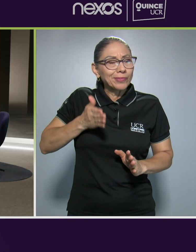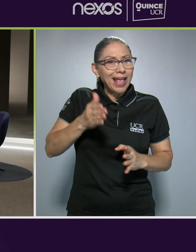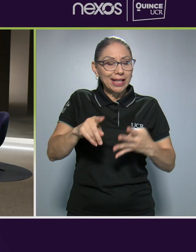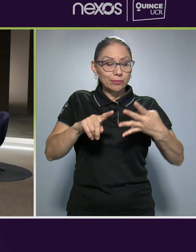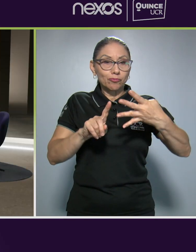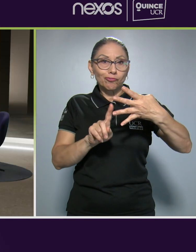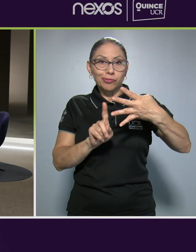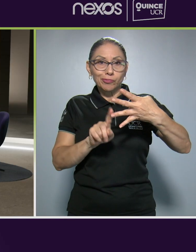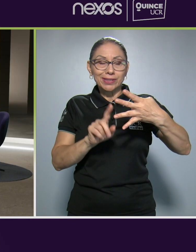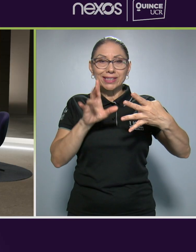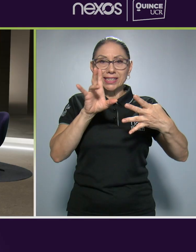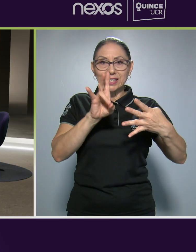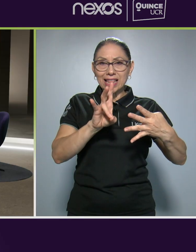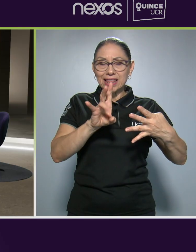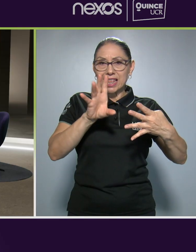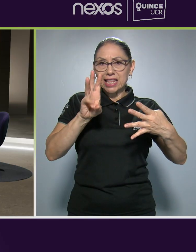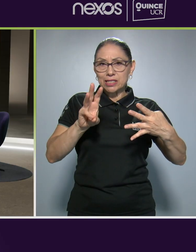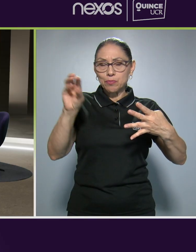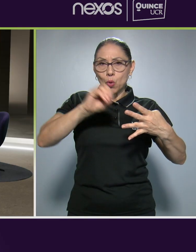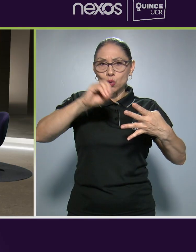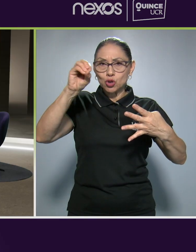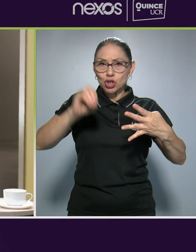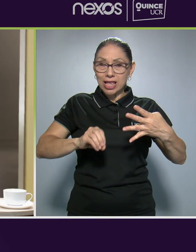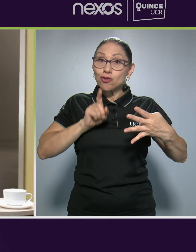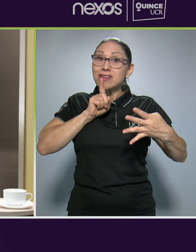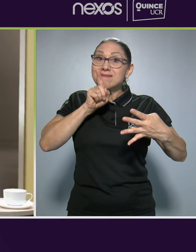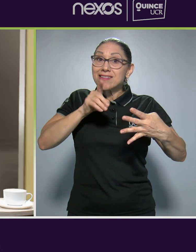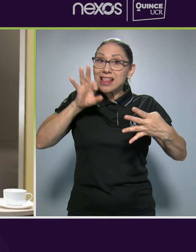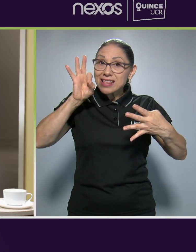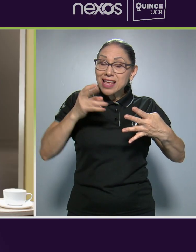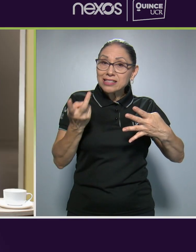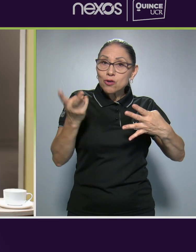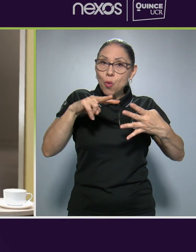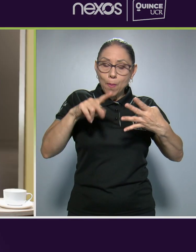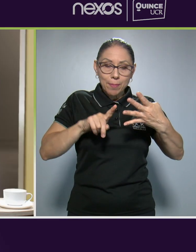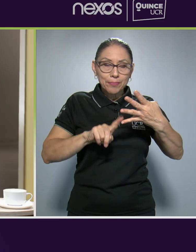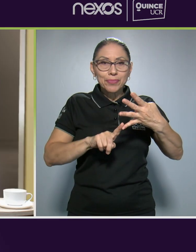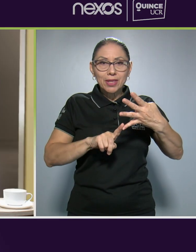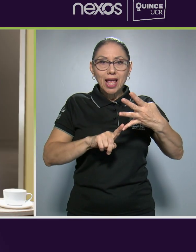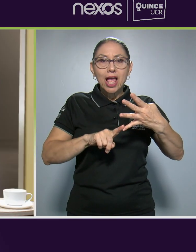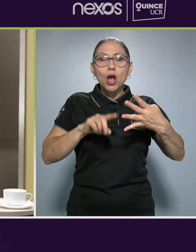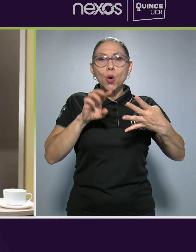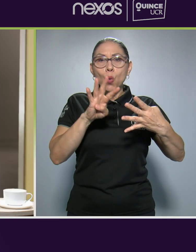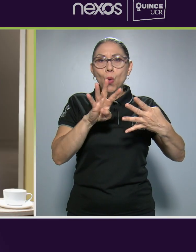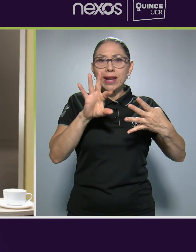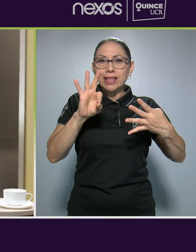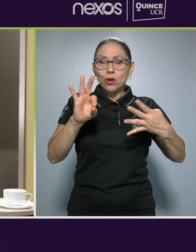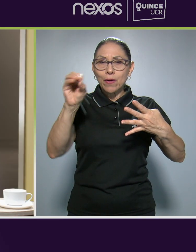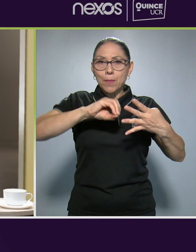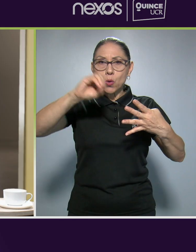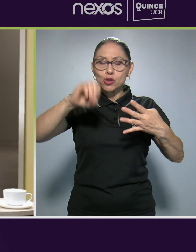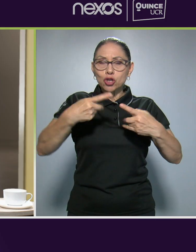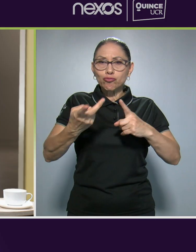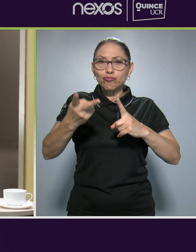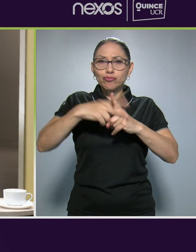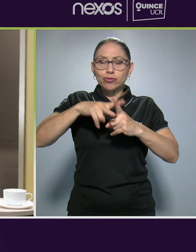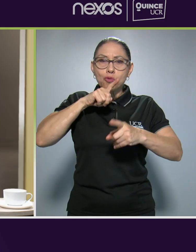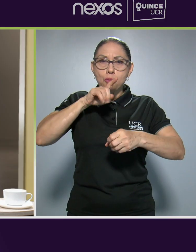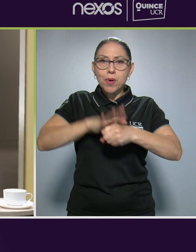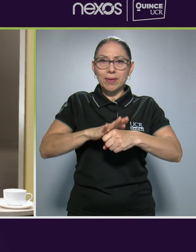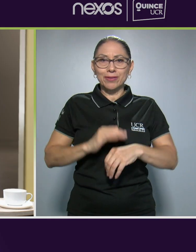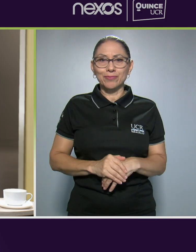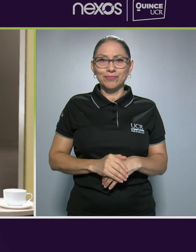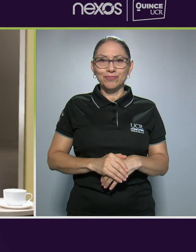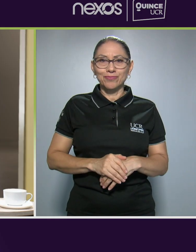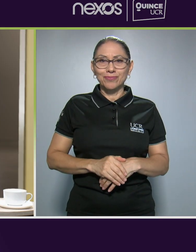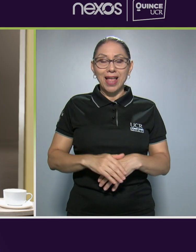tiene un 76% de cumplimiento y el eje 4 un 49% de cumplimiento. ¿Qué tenemos en el